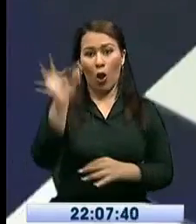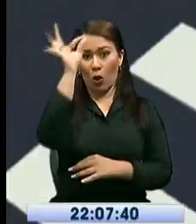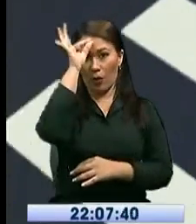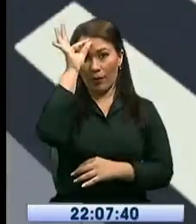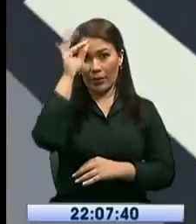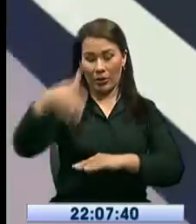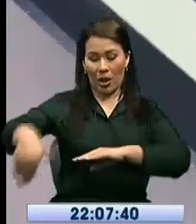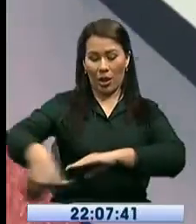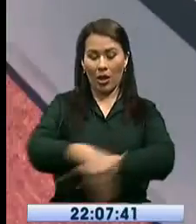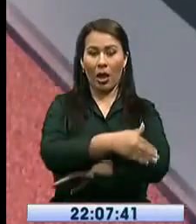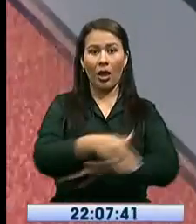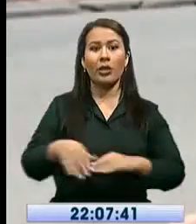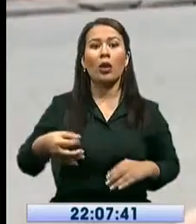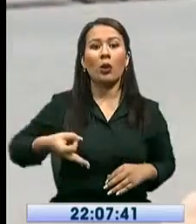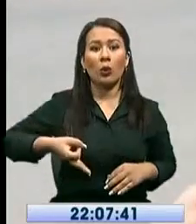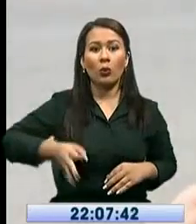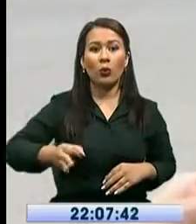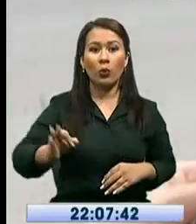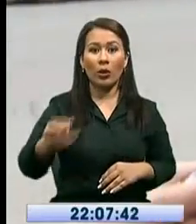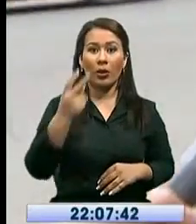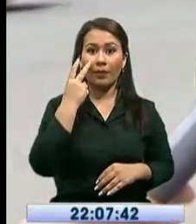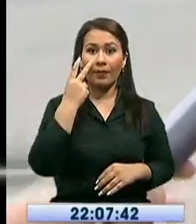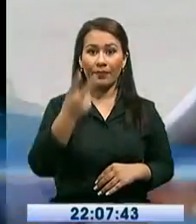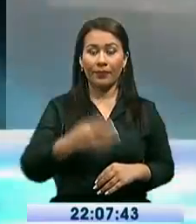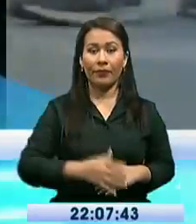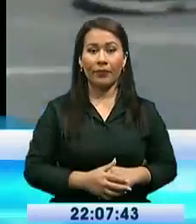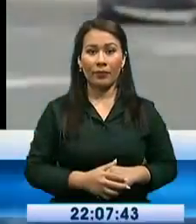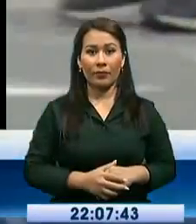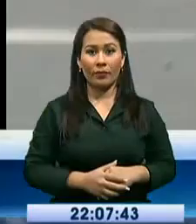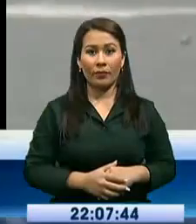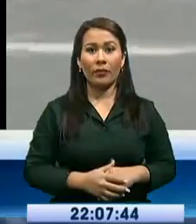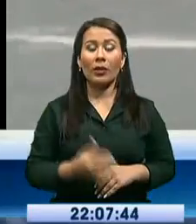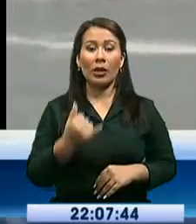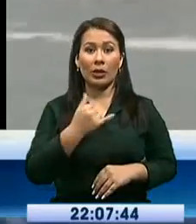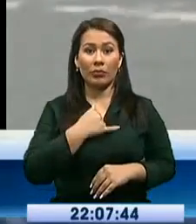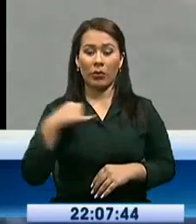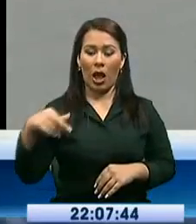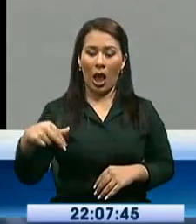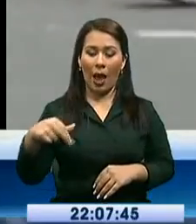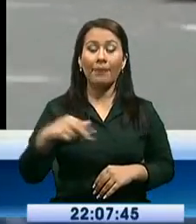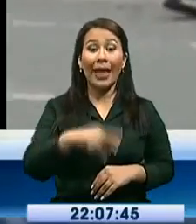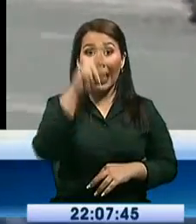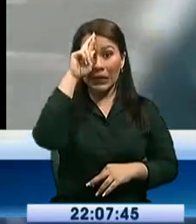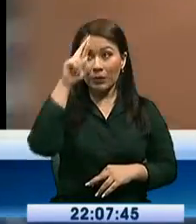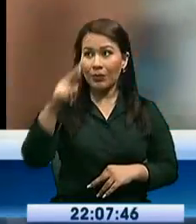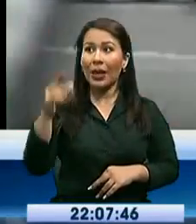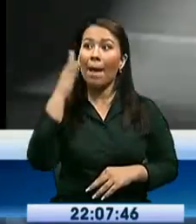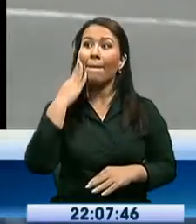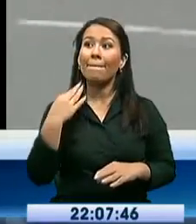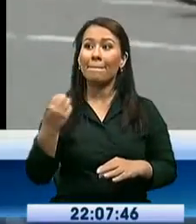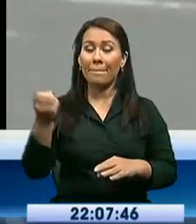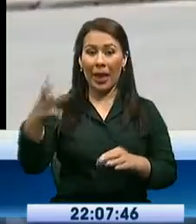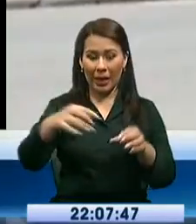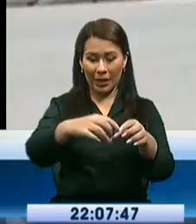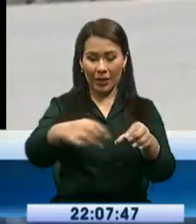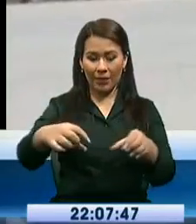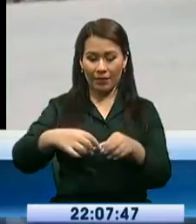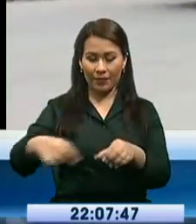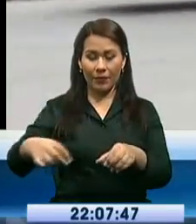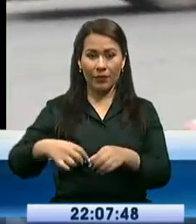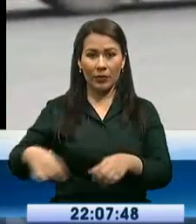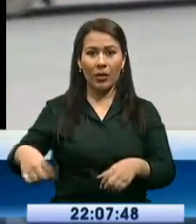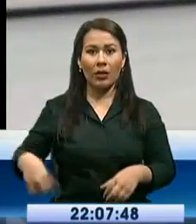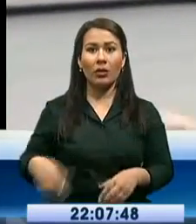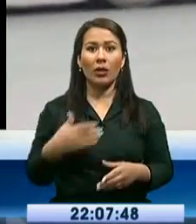Samuel Cisneros del Cantón Durán. Mi mamá iba cruzando la calle respetando el paso de cebra. Sucede que al cruzar, el carro gira